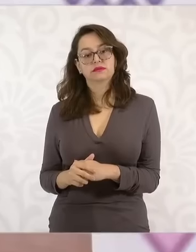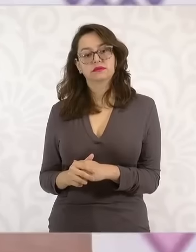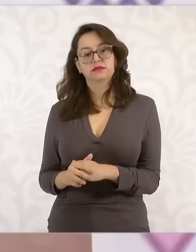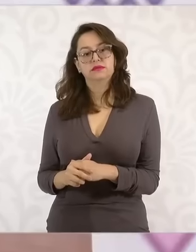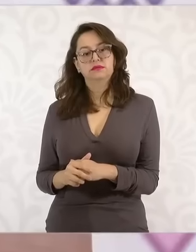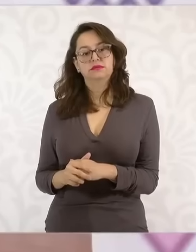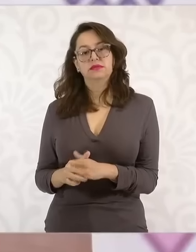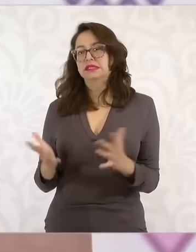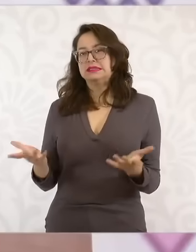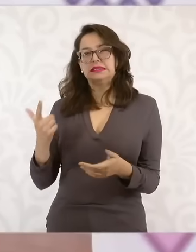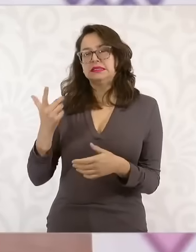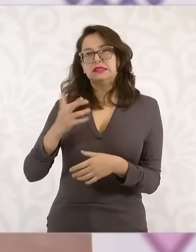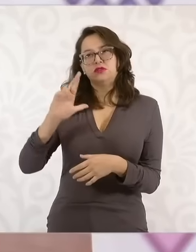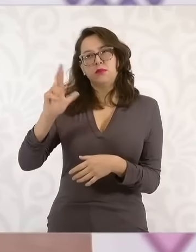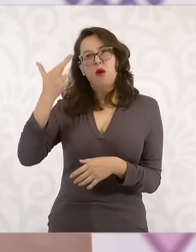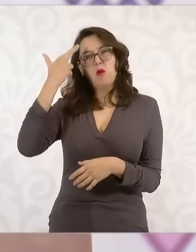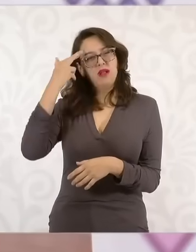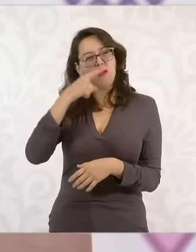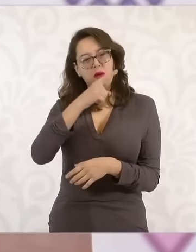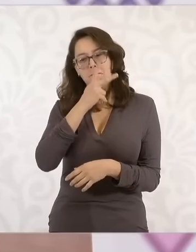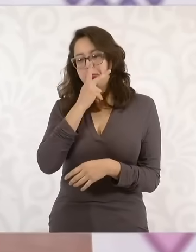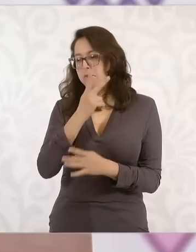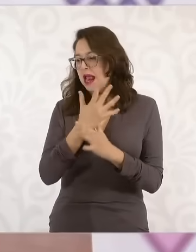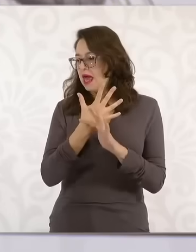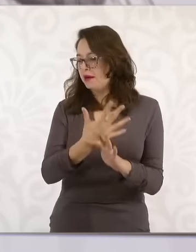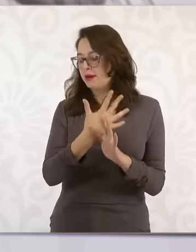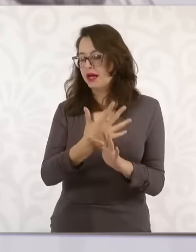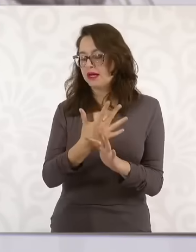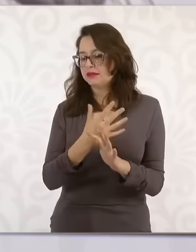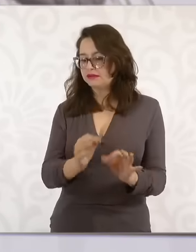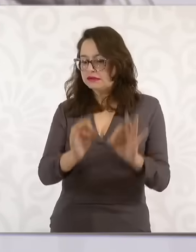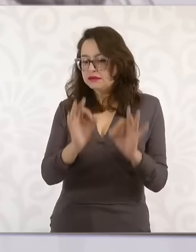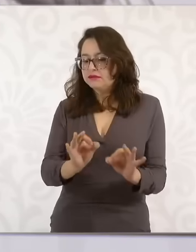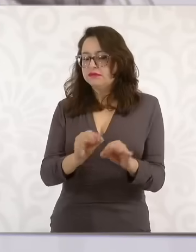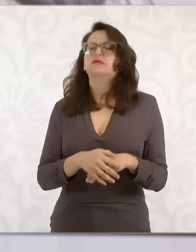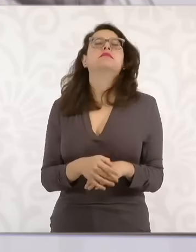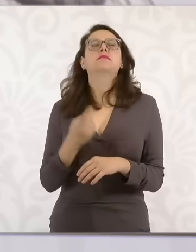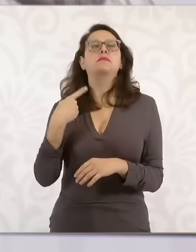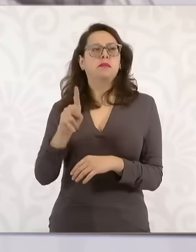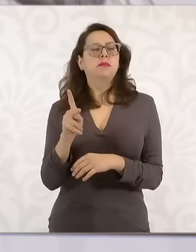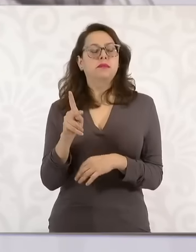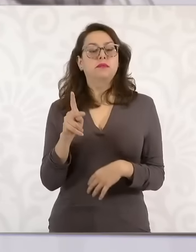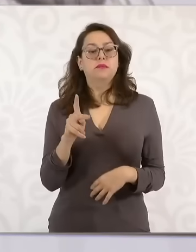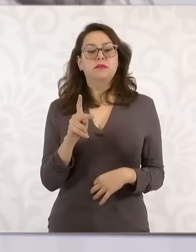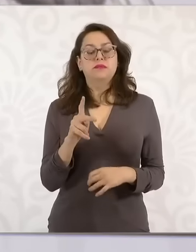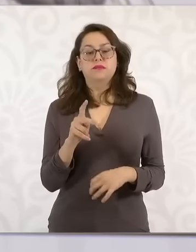exactamente, no quiero poner palabras en ellos que no hayan dicho, pero a la situación de